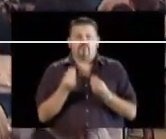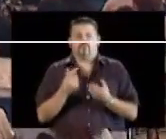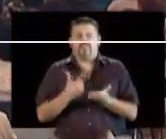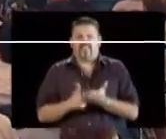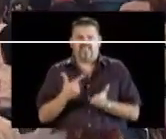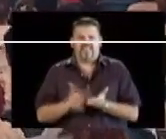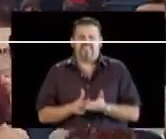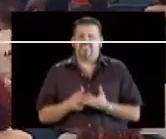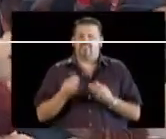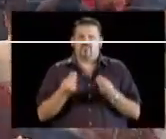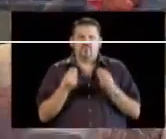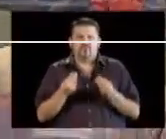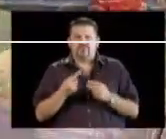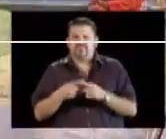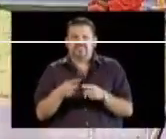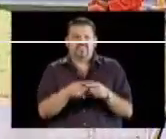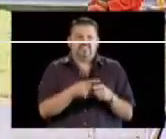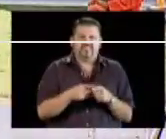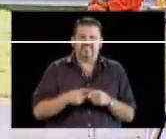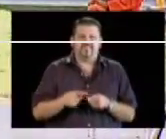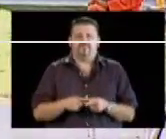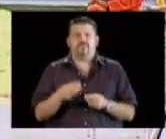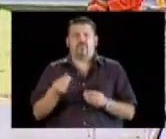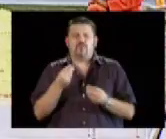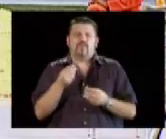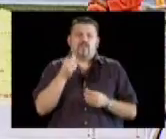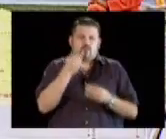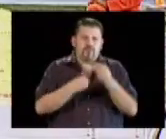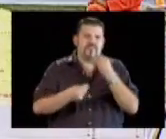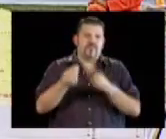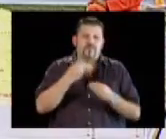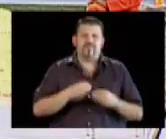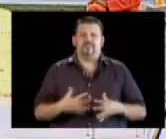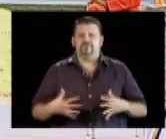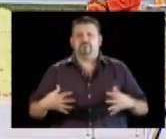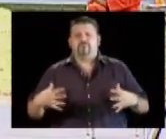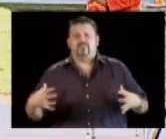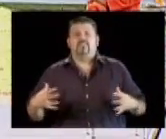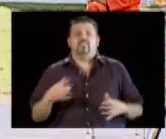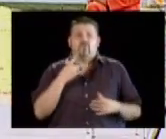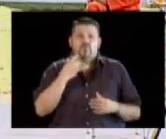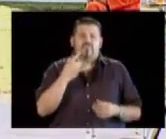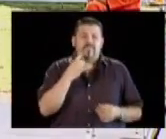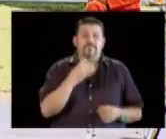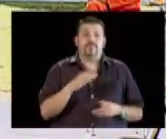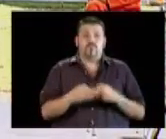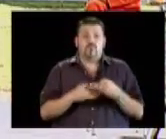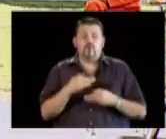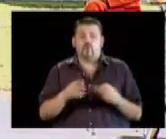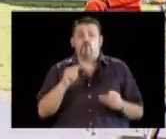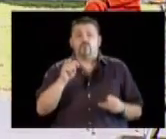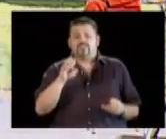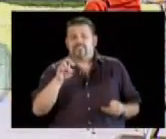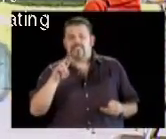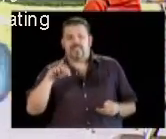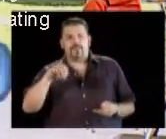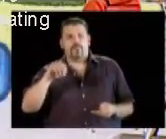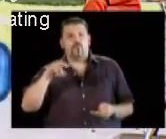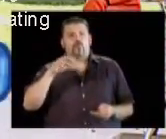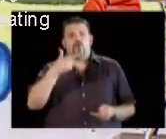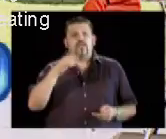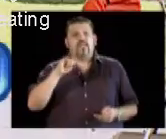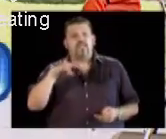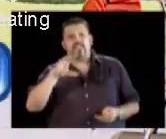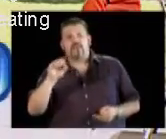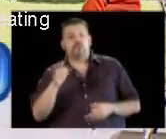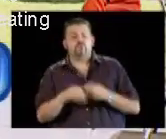grasa, con tantos aditivos que los van engordando, hinchando y perjudicando, los termogénicos son maravillosos. Bajas